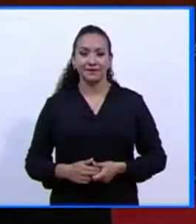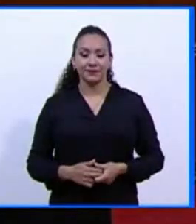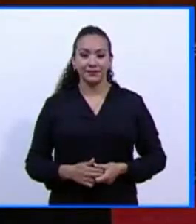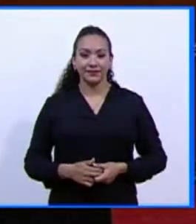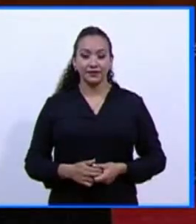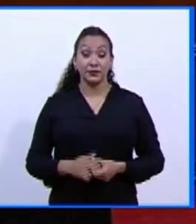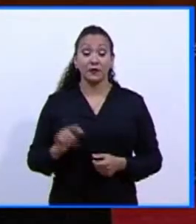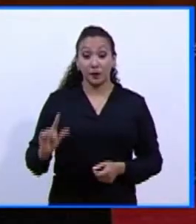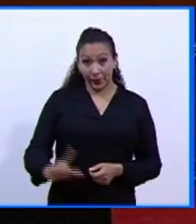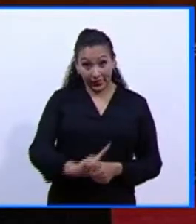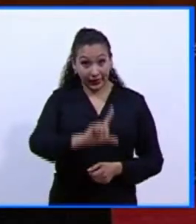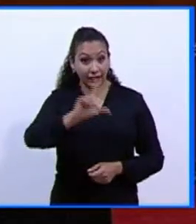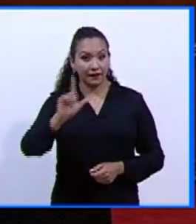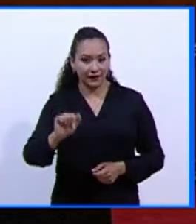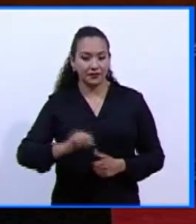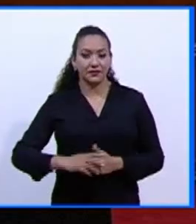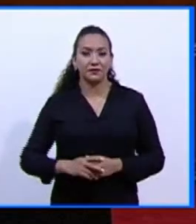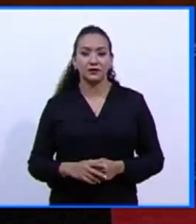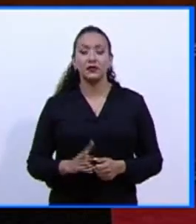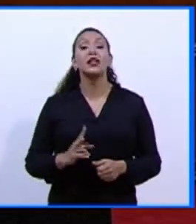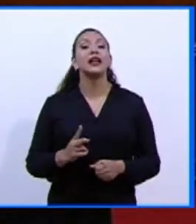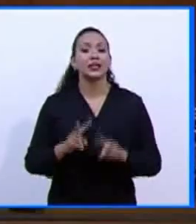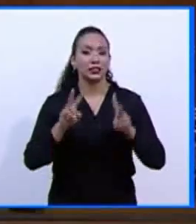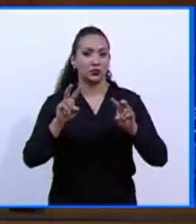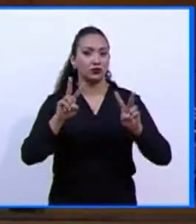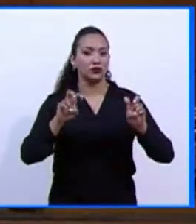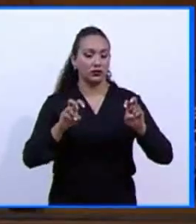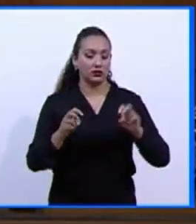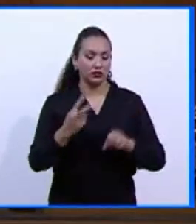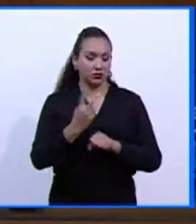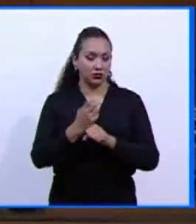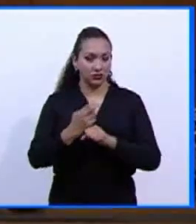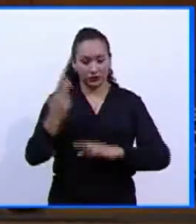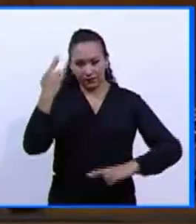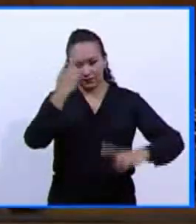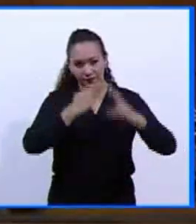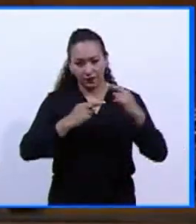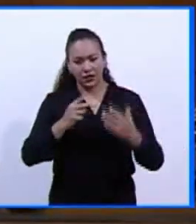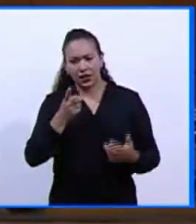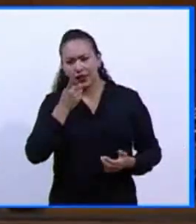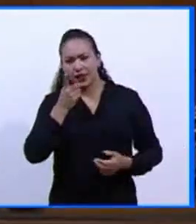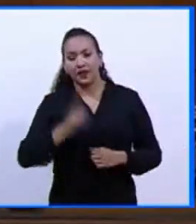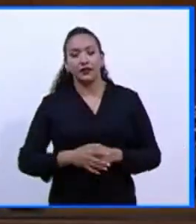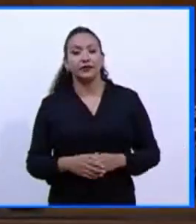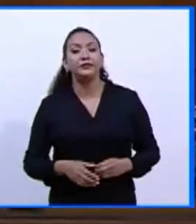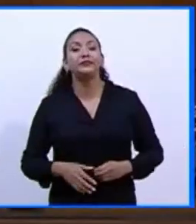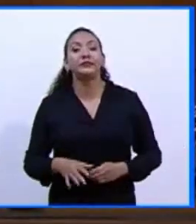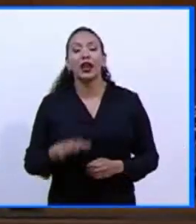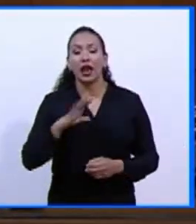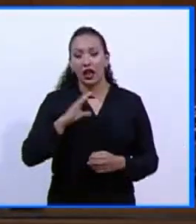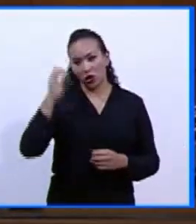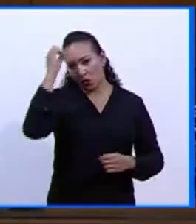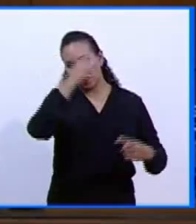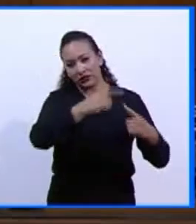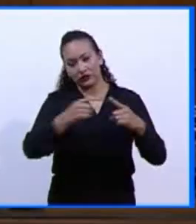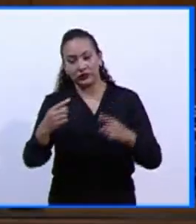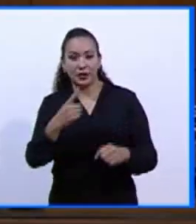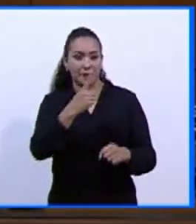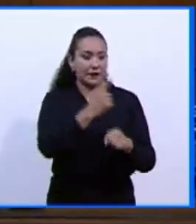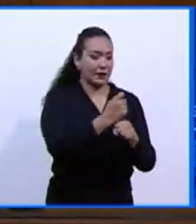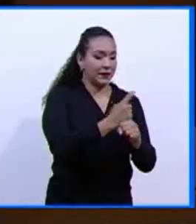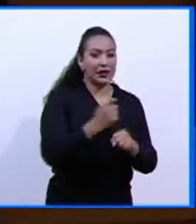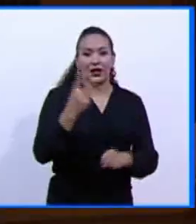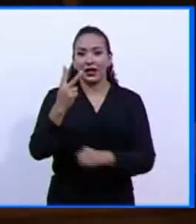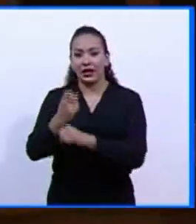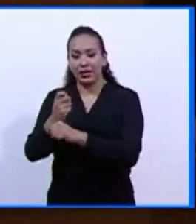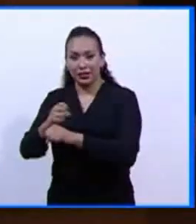Por otra parte, en el segundo asunto visto en esta sesión, el Pleno determinó la inexistencia de la contradicción de criterios entre la primera y segunda salas de la